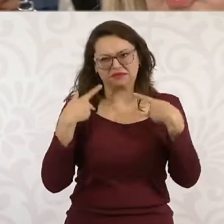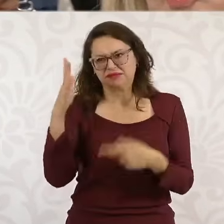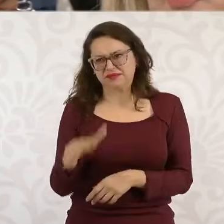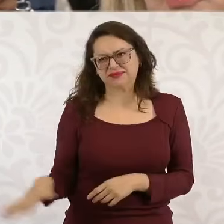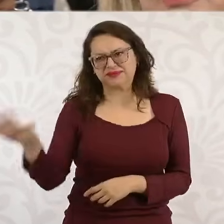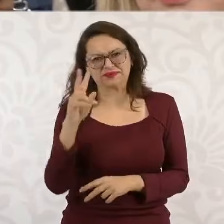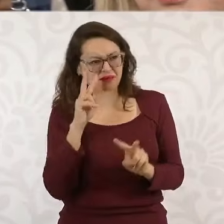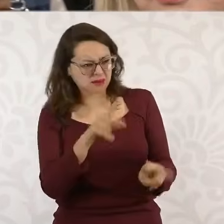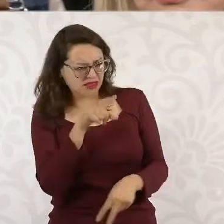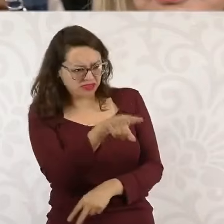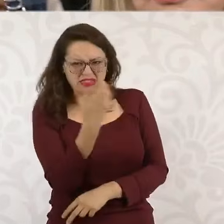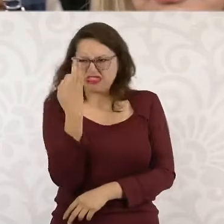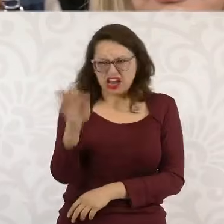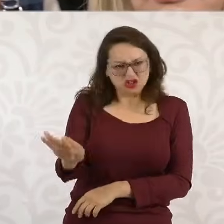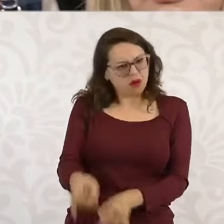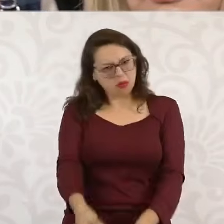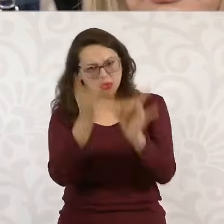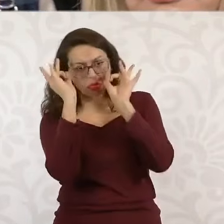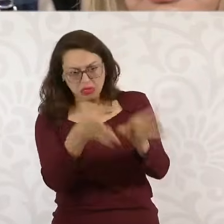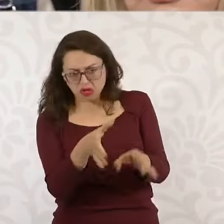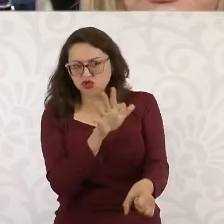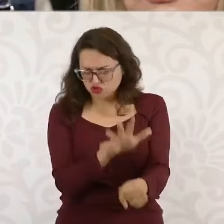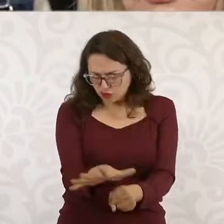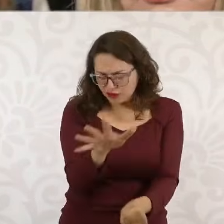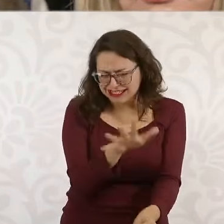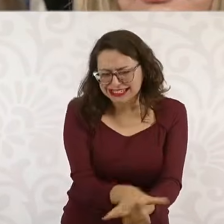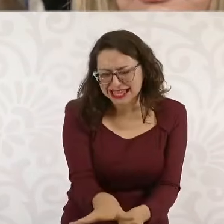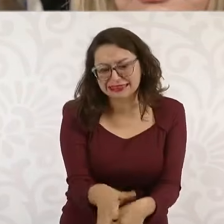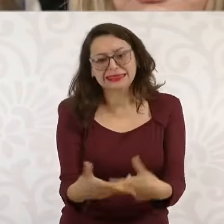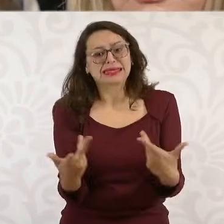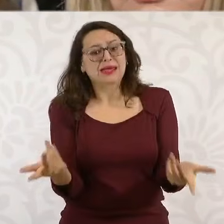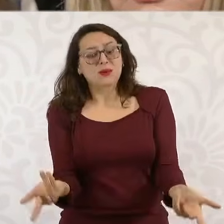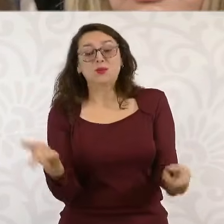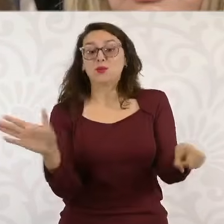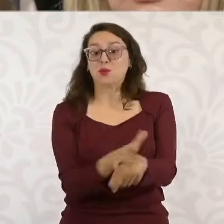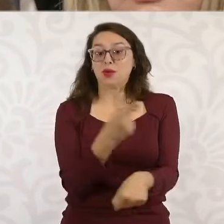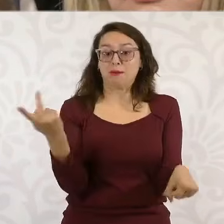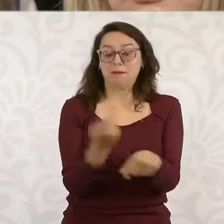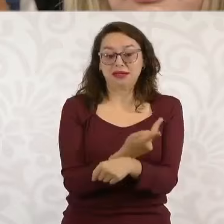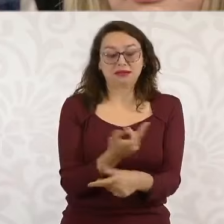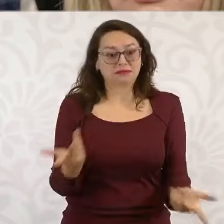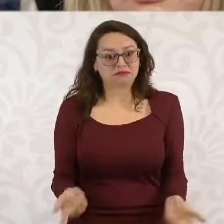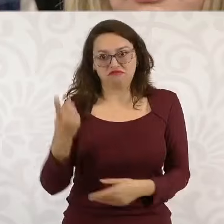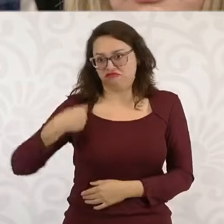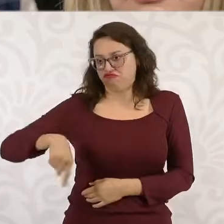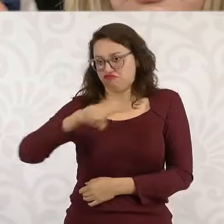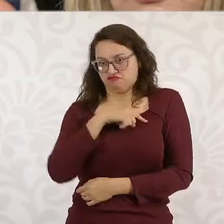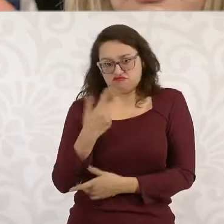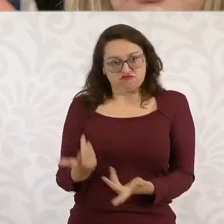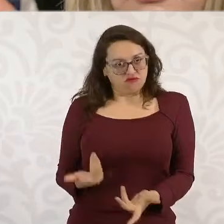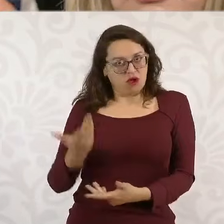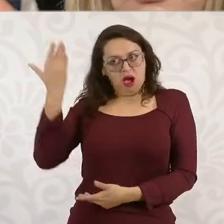para aquellos que decidan traicionar la voluntad popular? Porque al final del día, los que votamos por el proyecto que